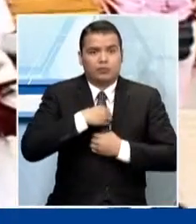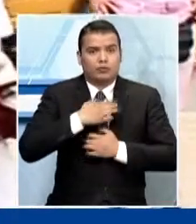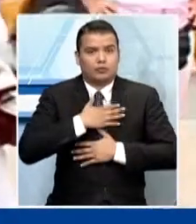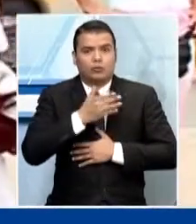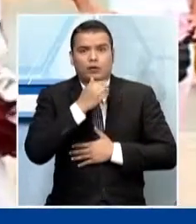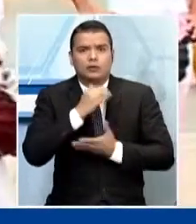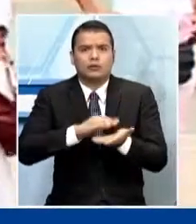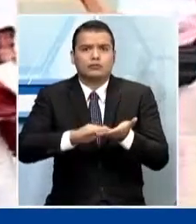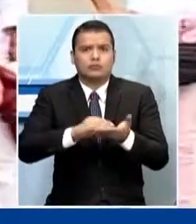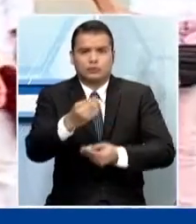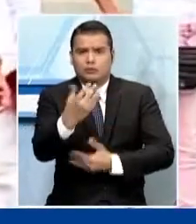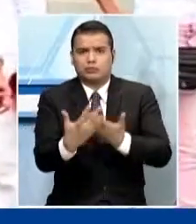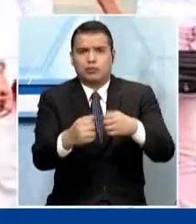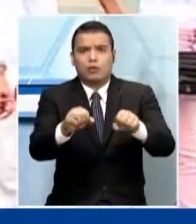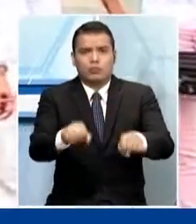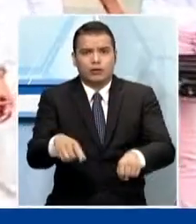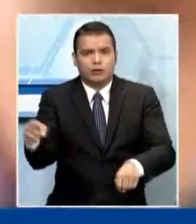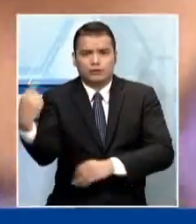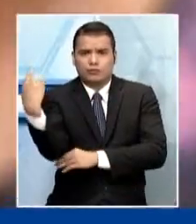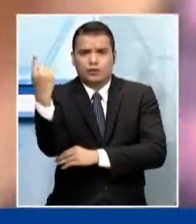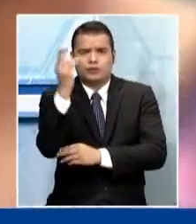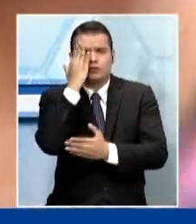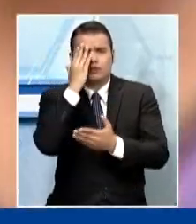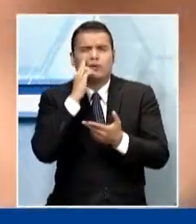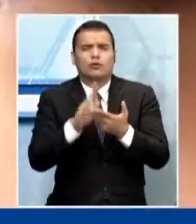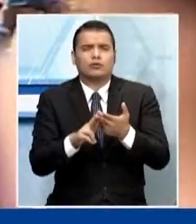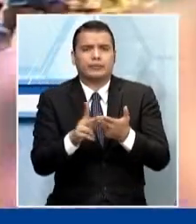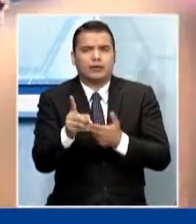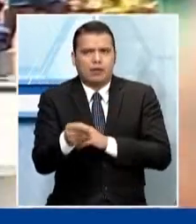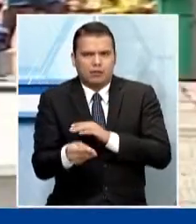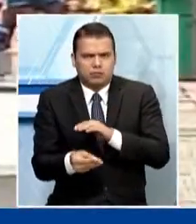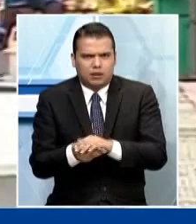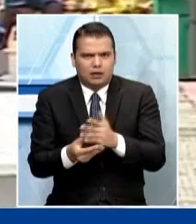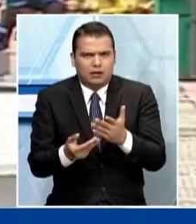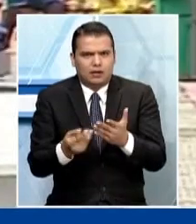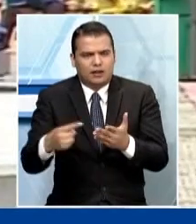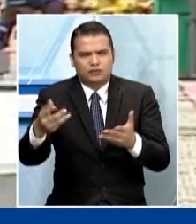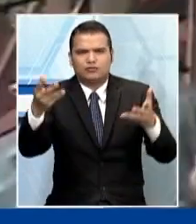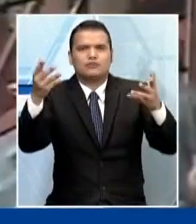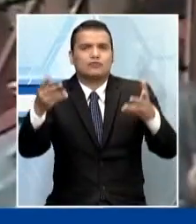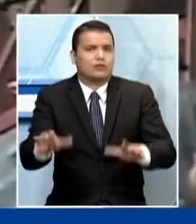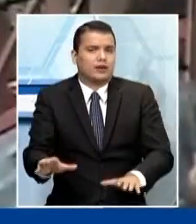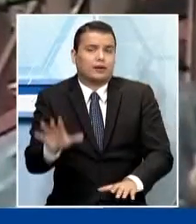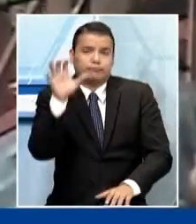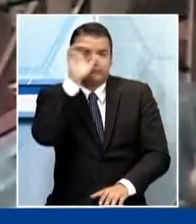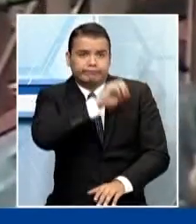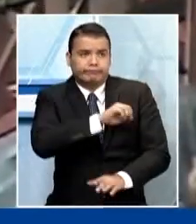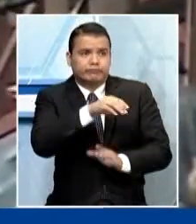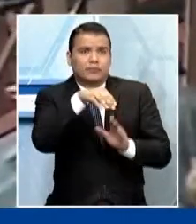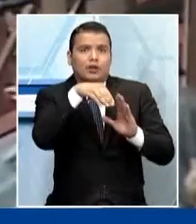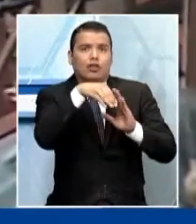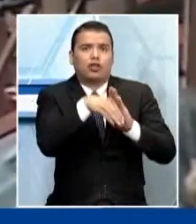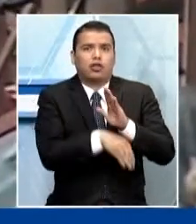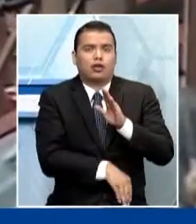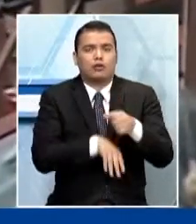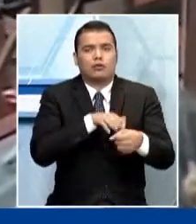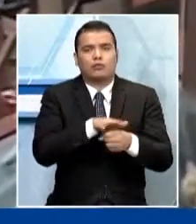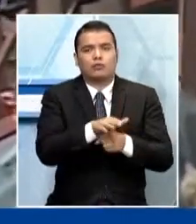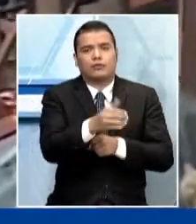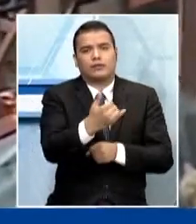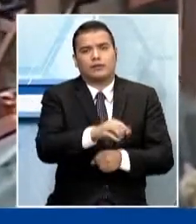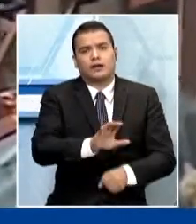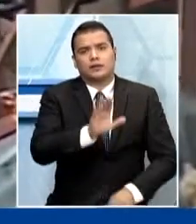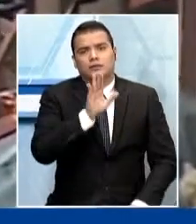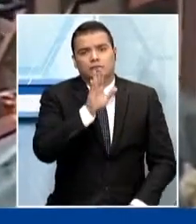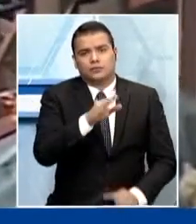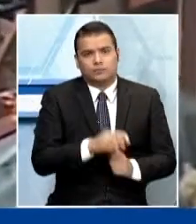soluciones. Dice que los políticos las conocen, pero la corrupción y la falta de voluntad no ha permitido que Buenaventura pueda resurgir.